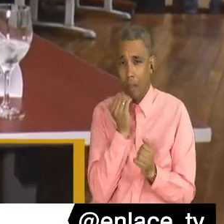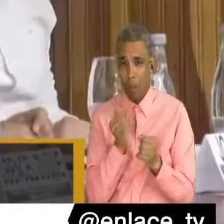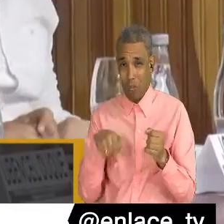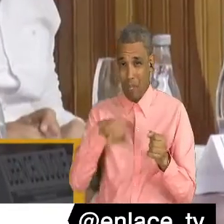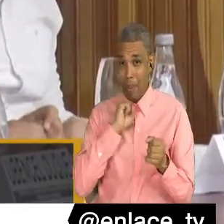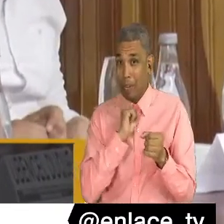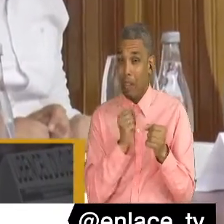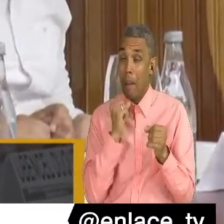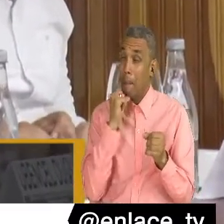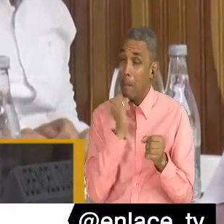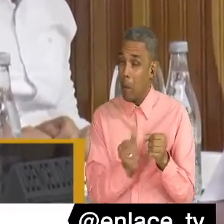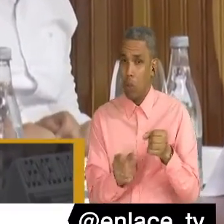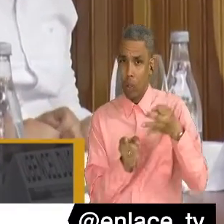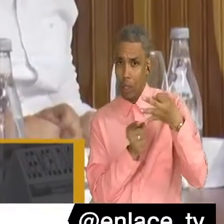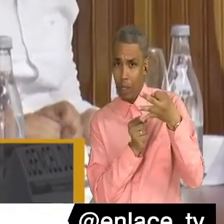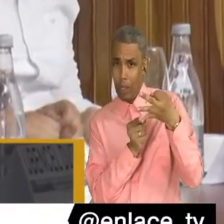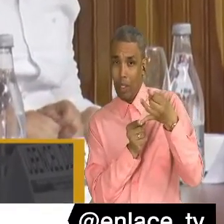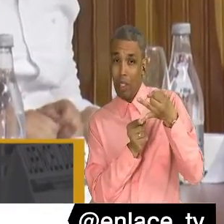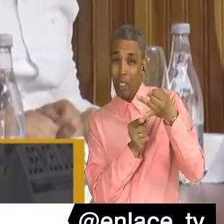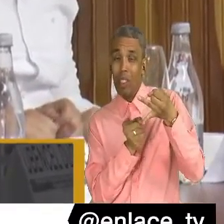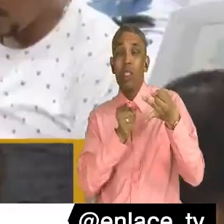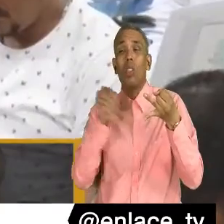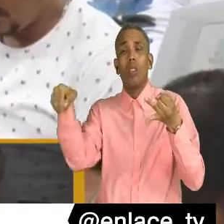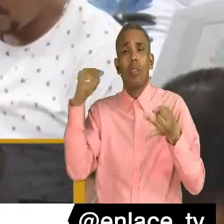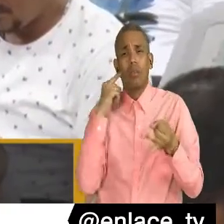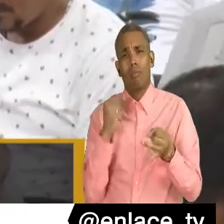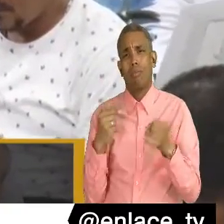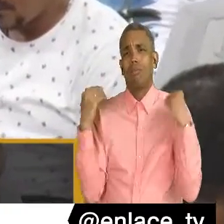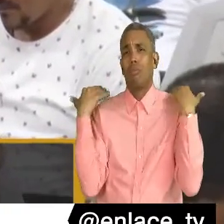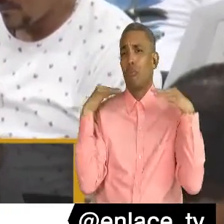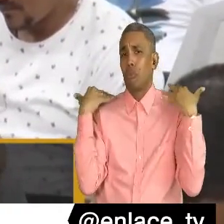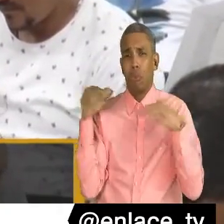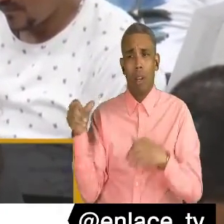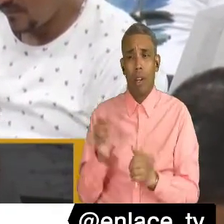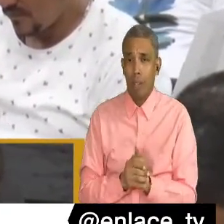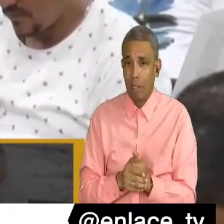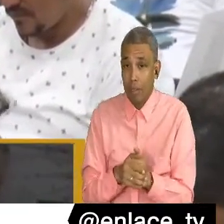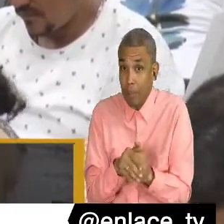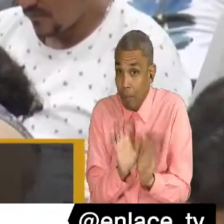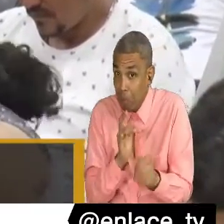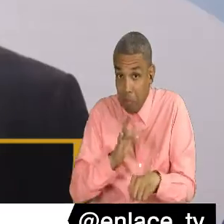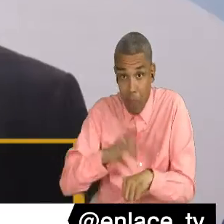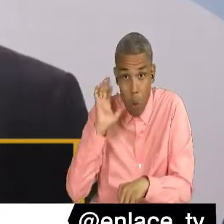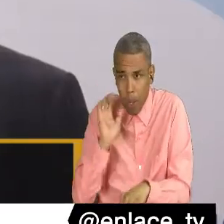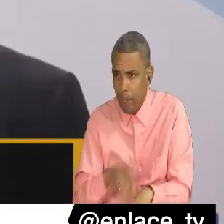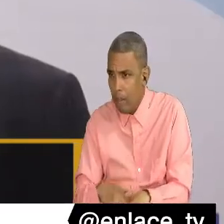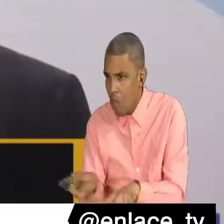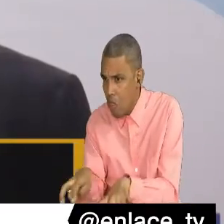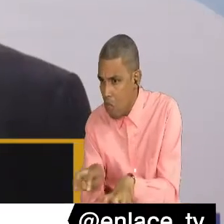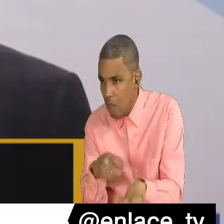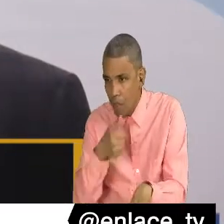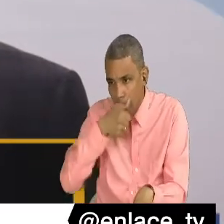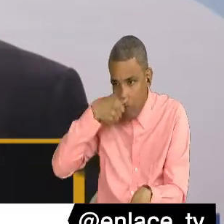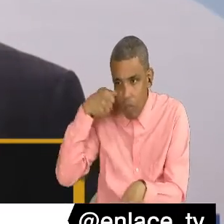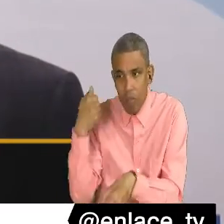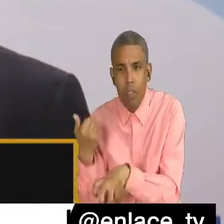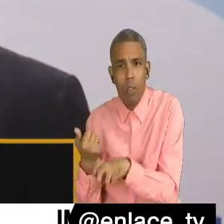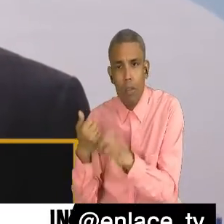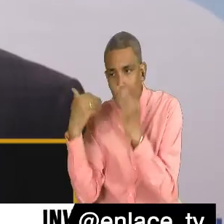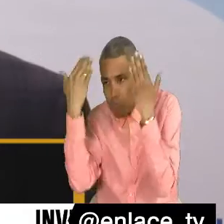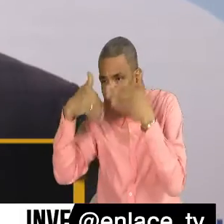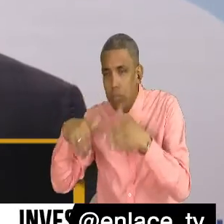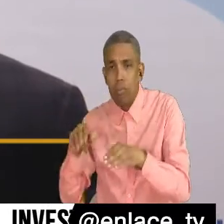economías ilegales. Segundo, la relación con una población que no tienen las oportunidades como se debe